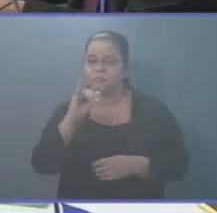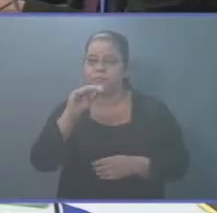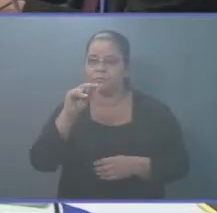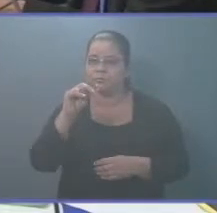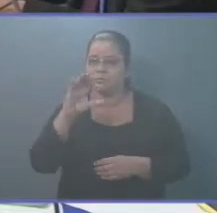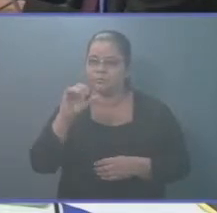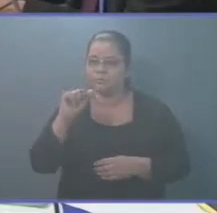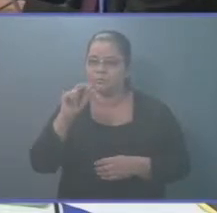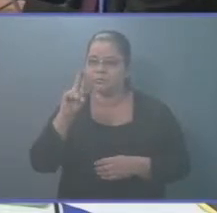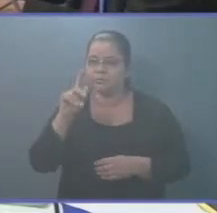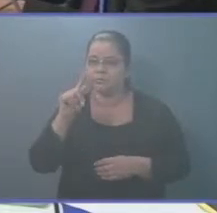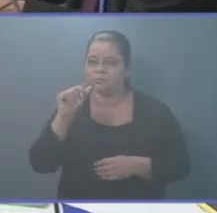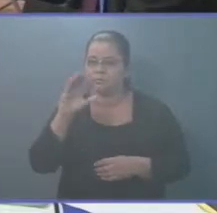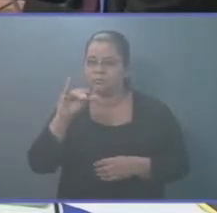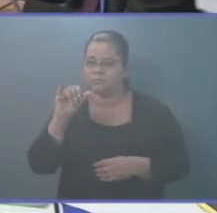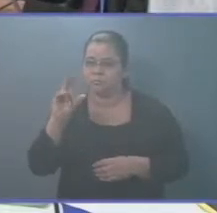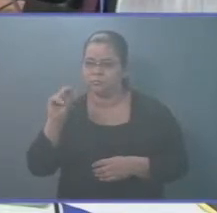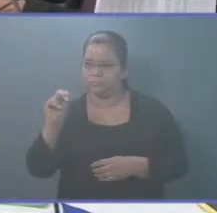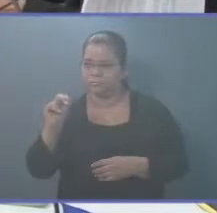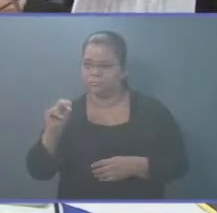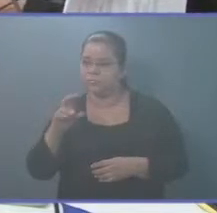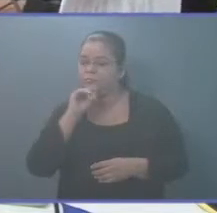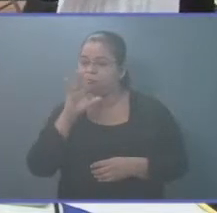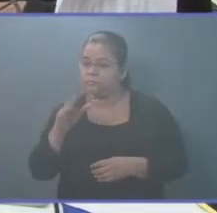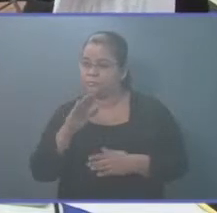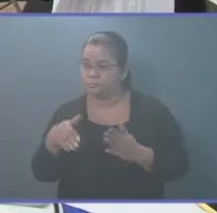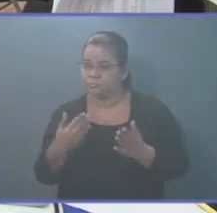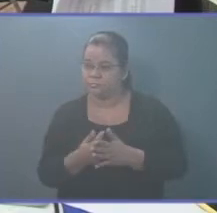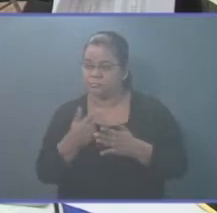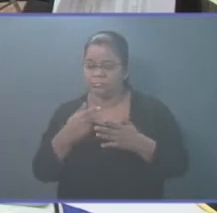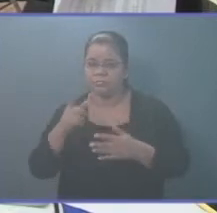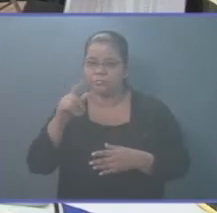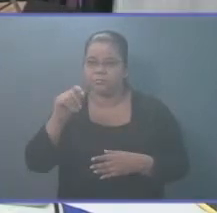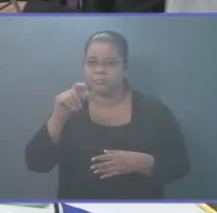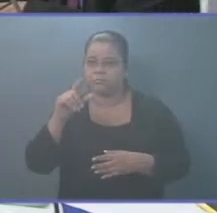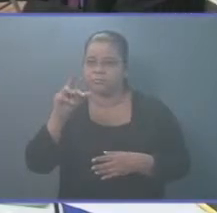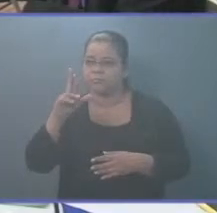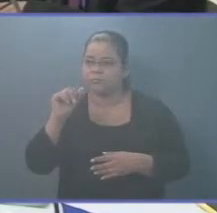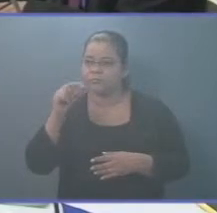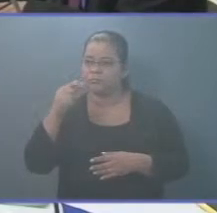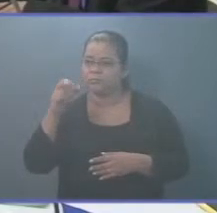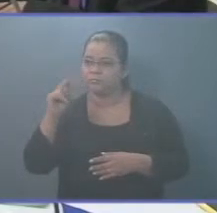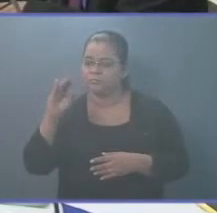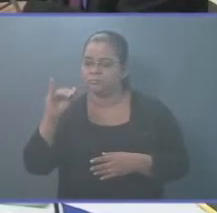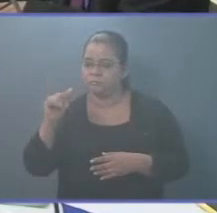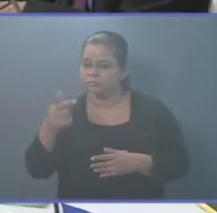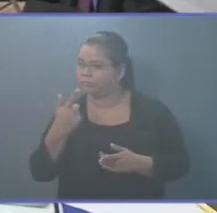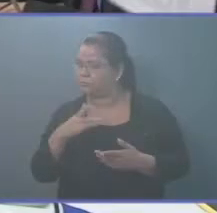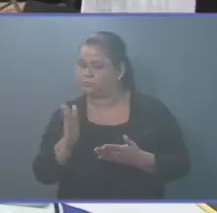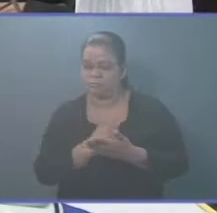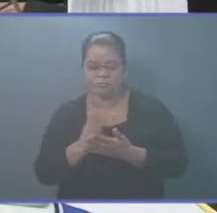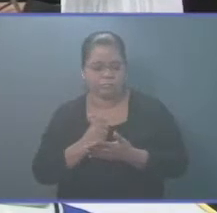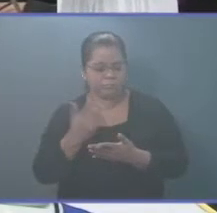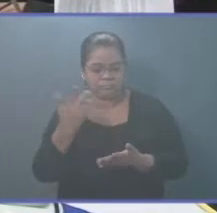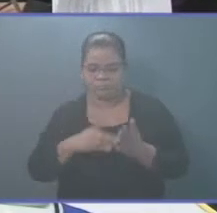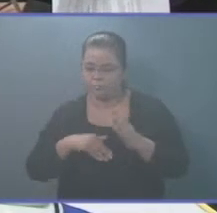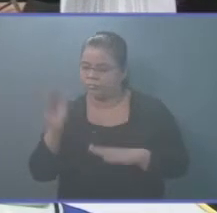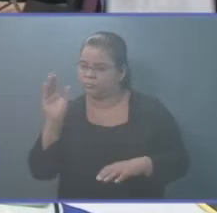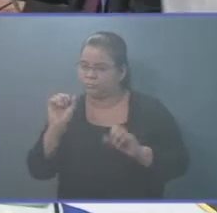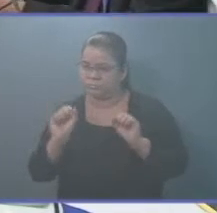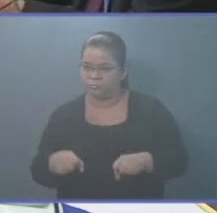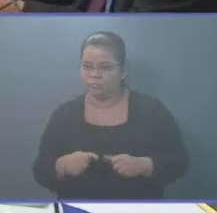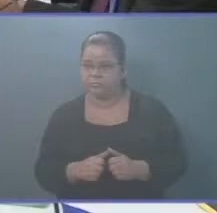secuestro. Lo que esté en flagrancia, está en flagrancia y nadie puede decir nada. Lo que siento que estamos dejando